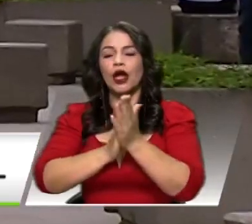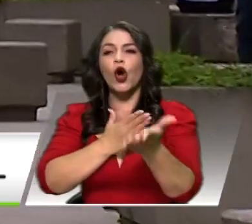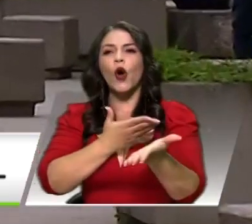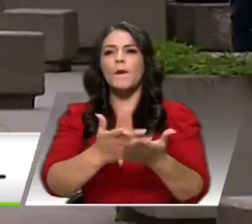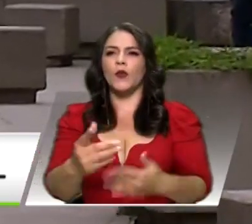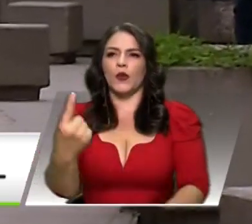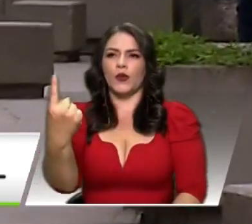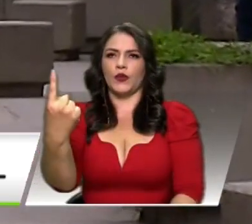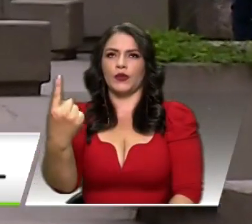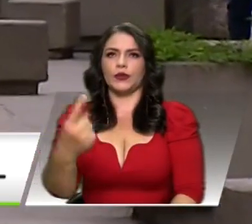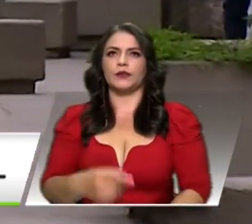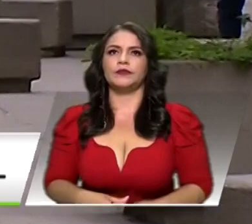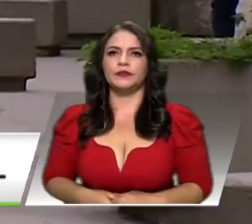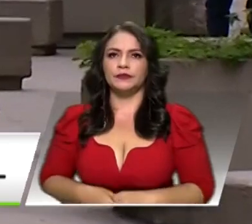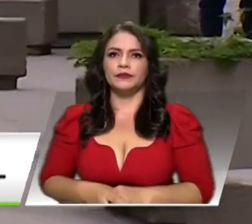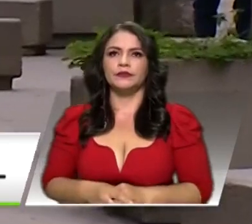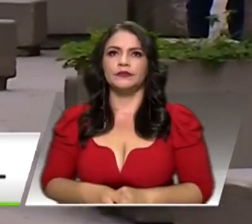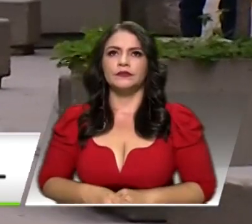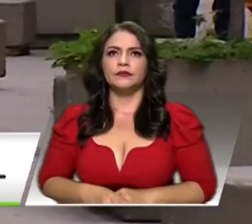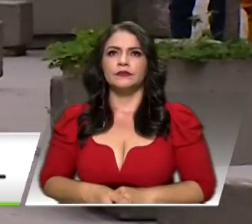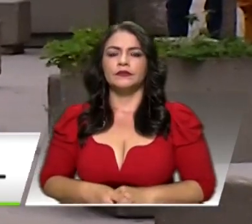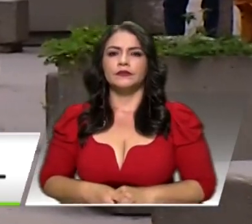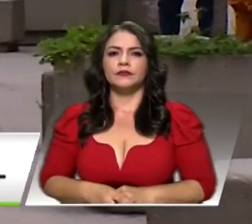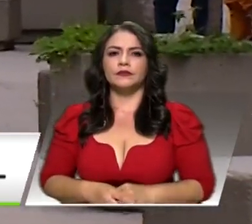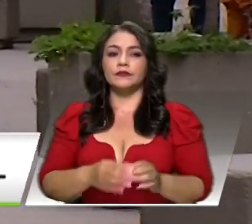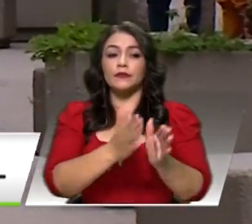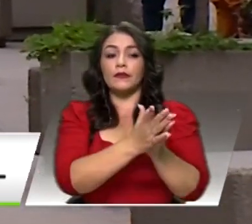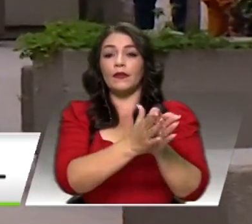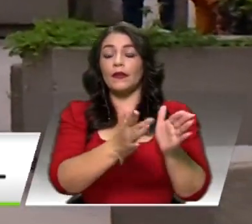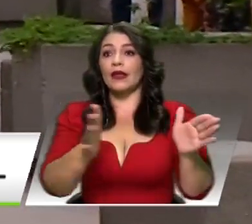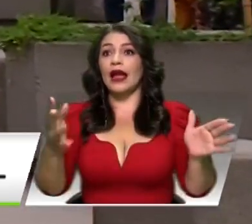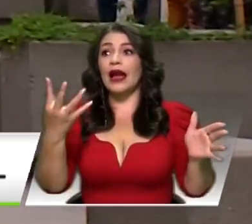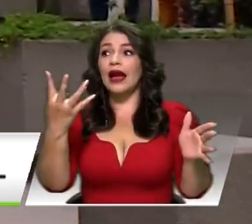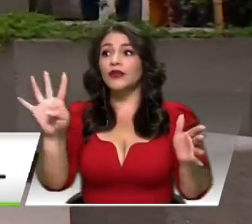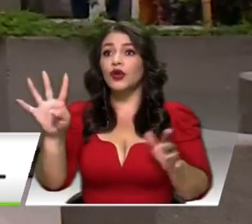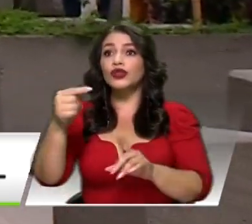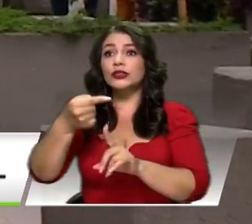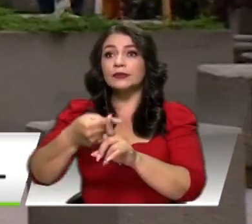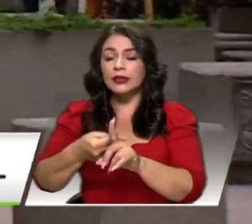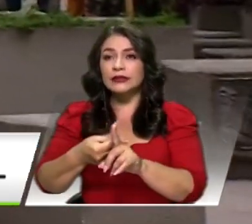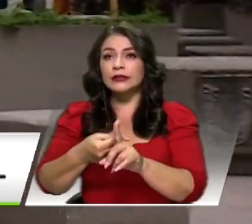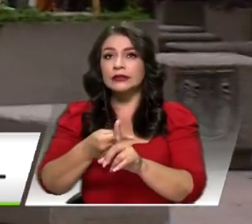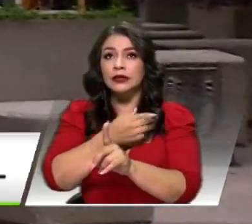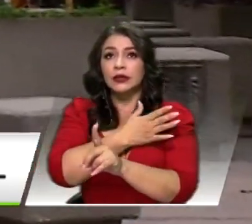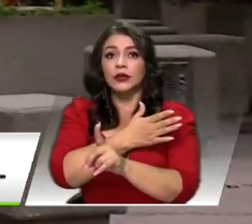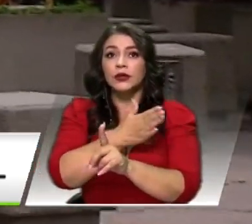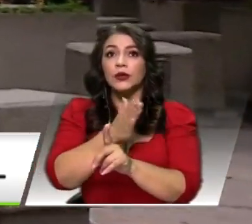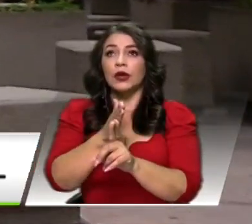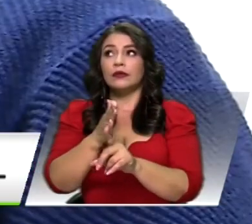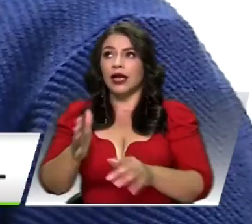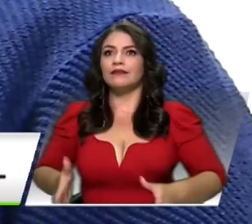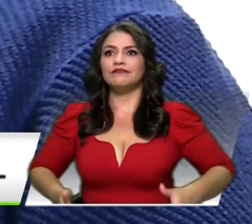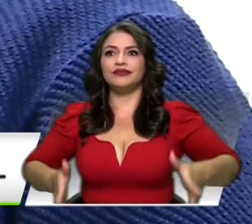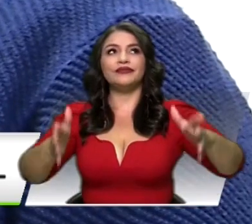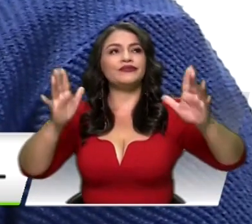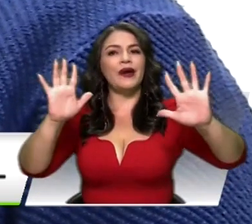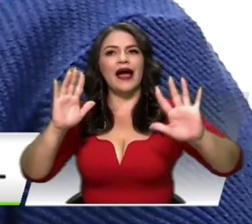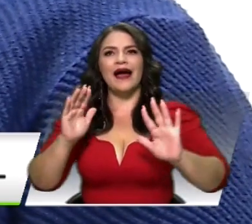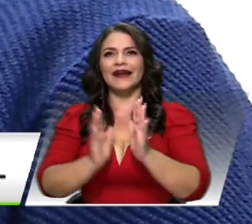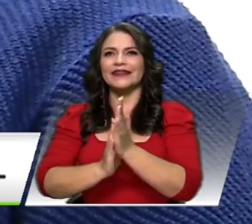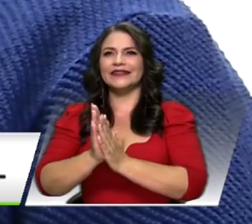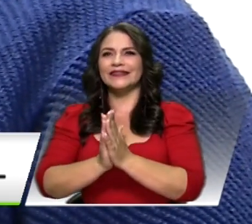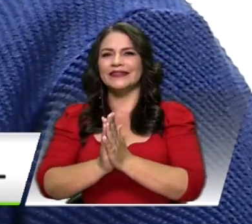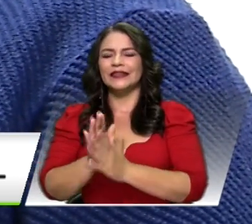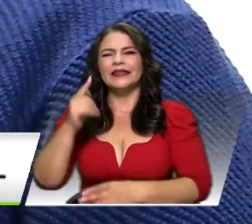116 apartamentos. 14 meses después, en diciembre de 2012, se lo entregaron para remodelar. Por